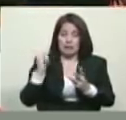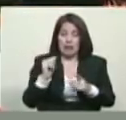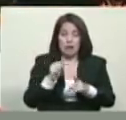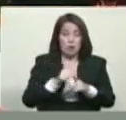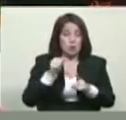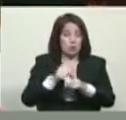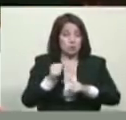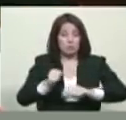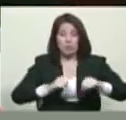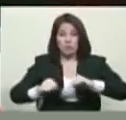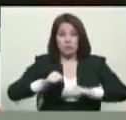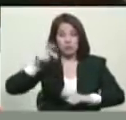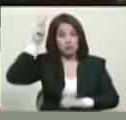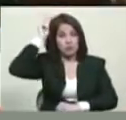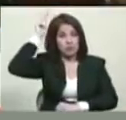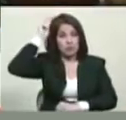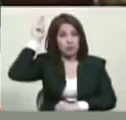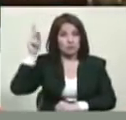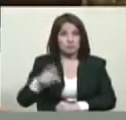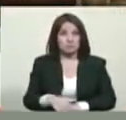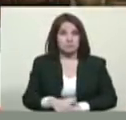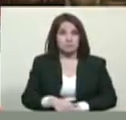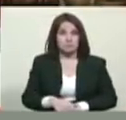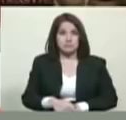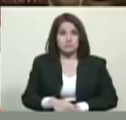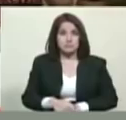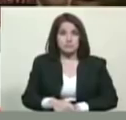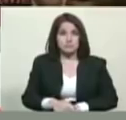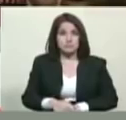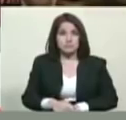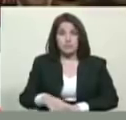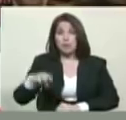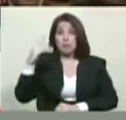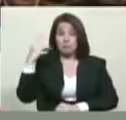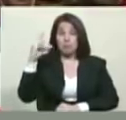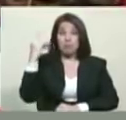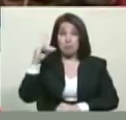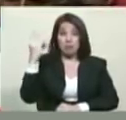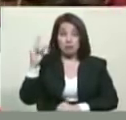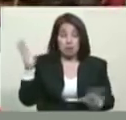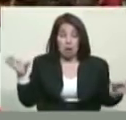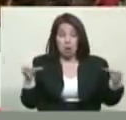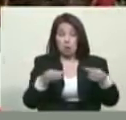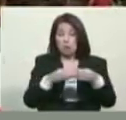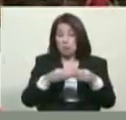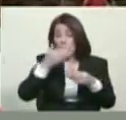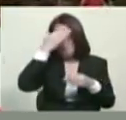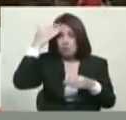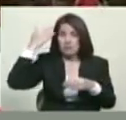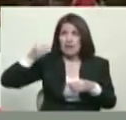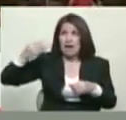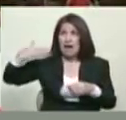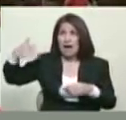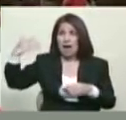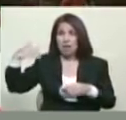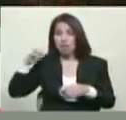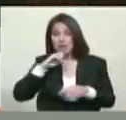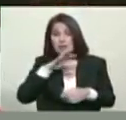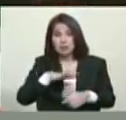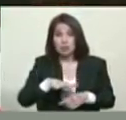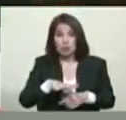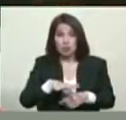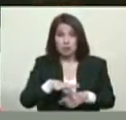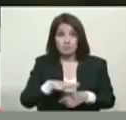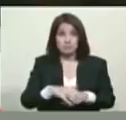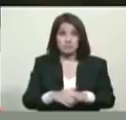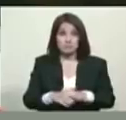indígena. En Bolivia viene de los sectores más humillados en la historia, no solamente durante la colonia,